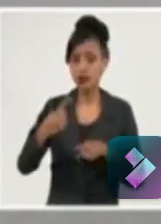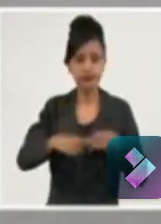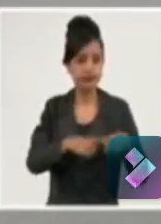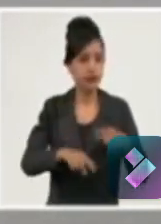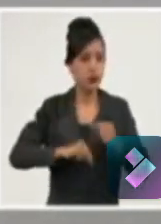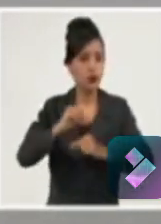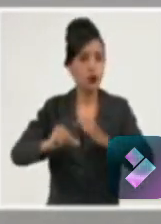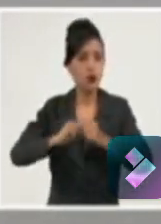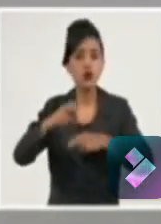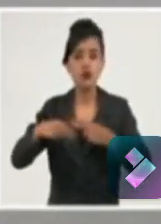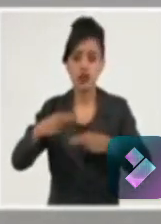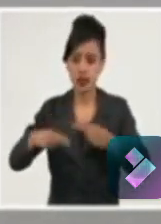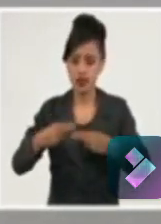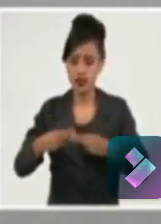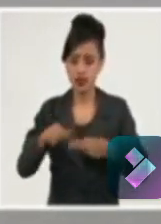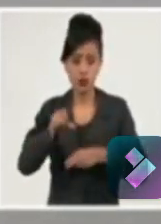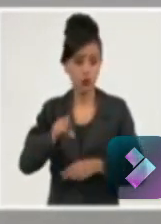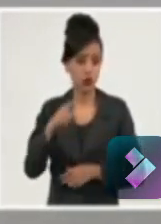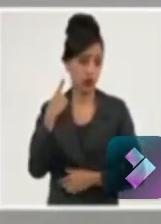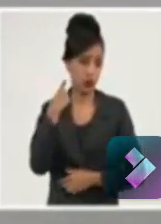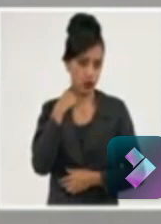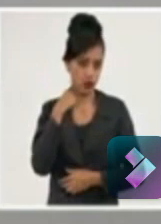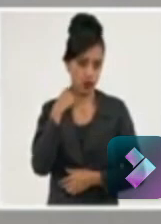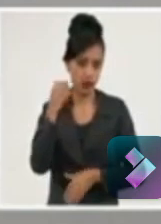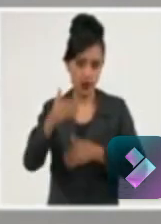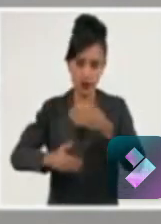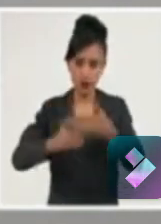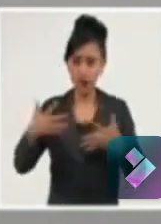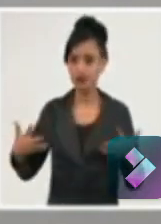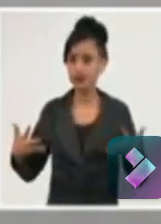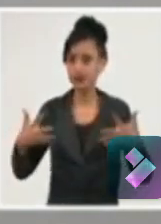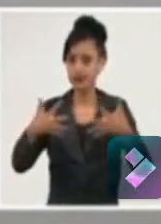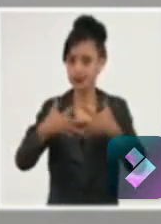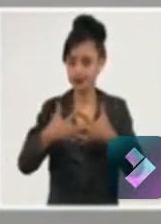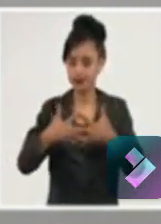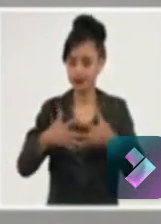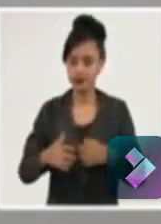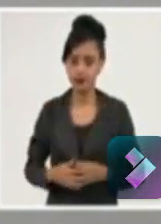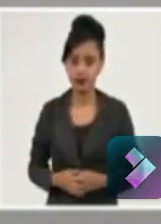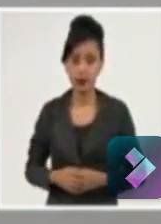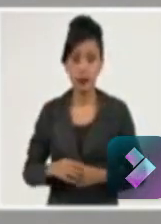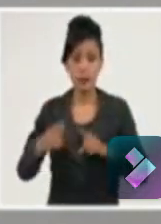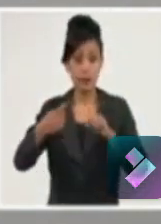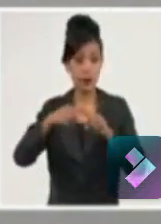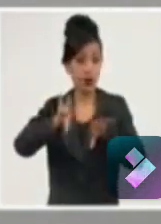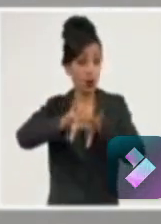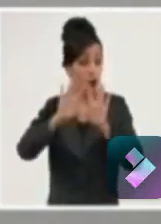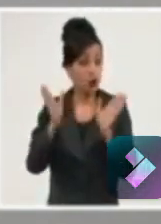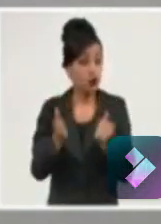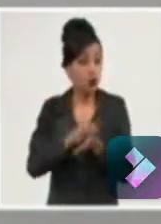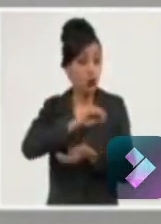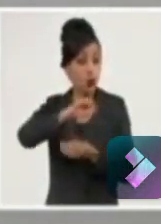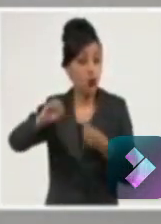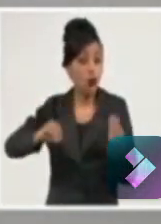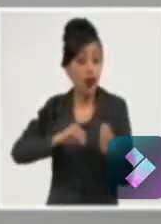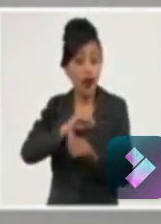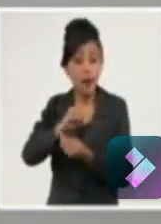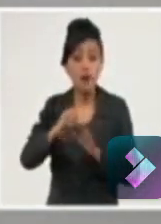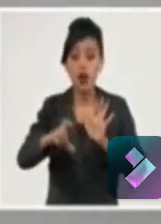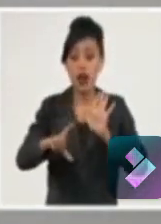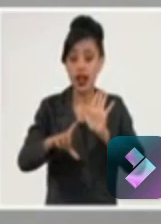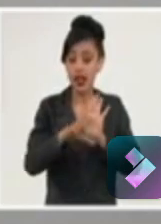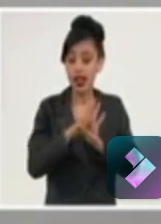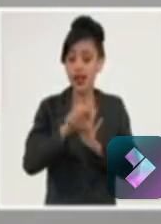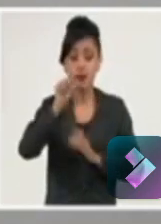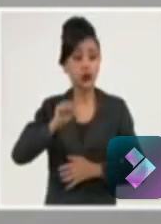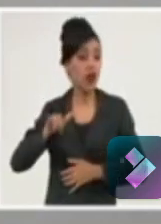consolidando este proceso. Yo creo que en primer lugar toda la reforma que se aprobó a la ley migratoria, toda la